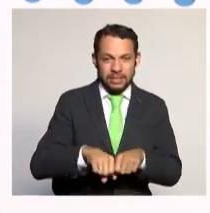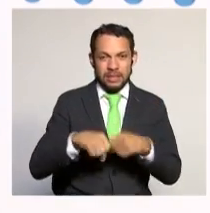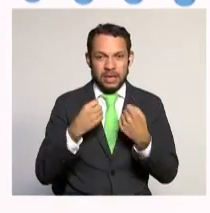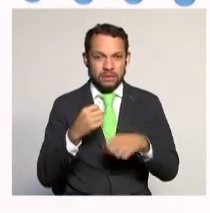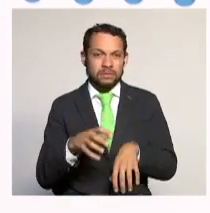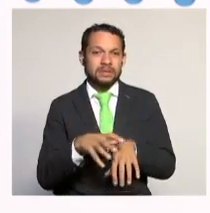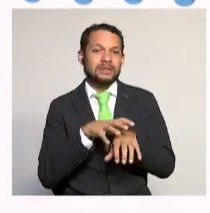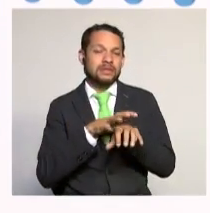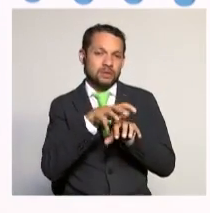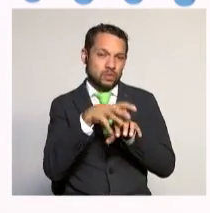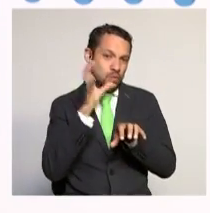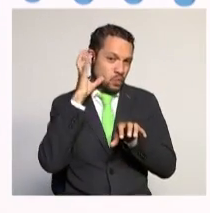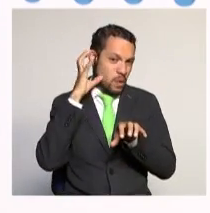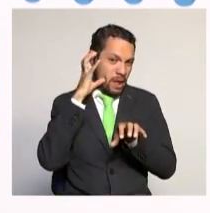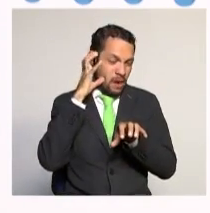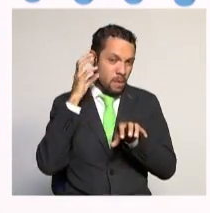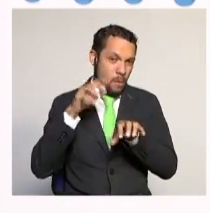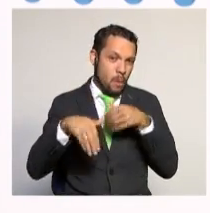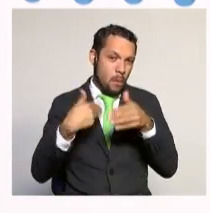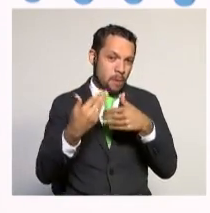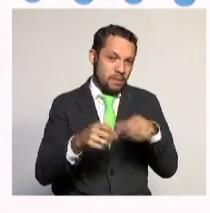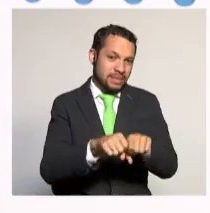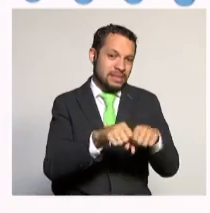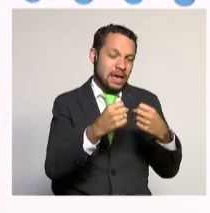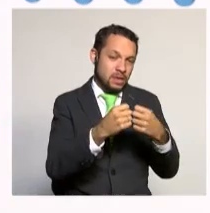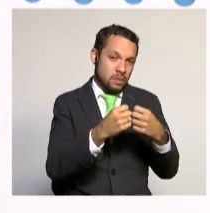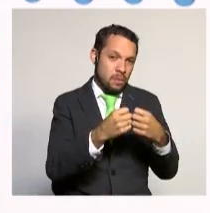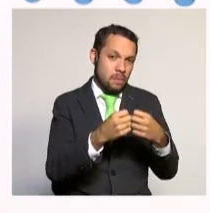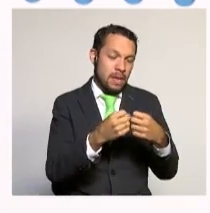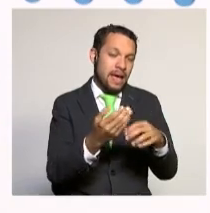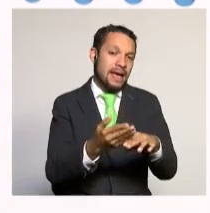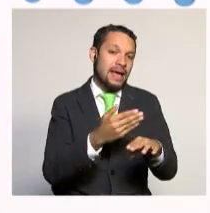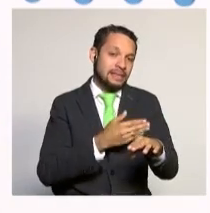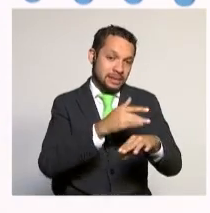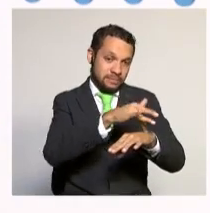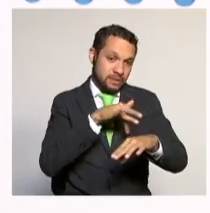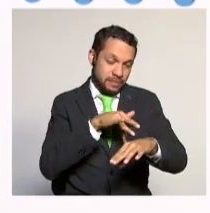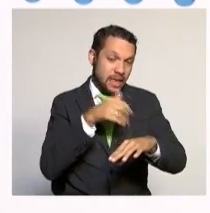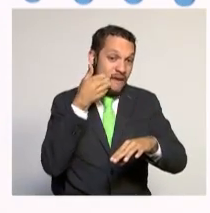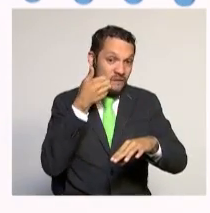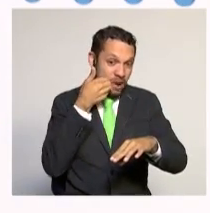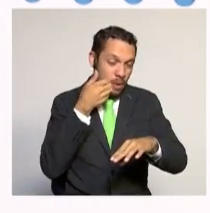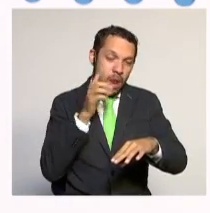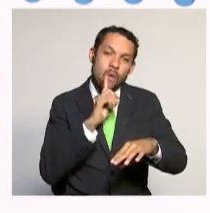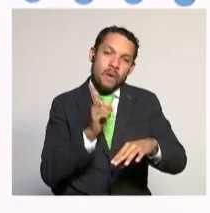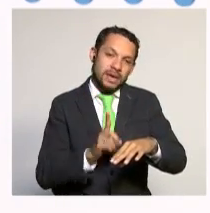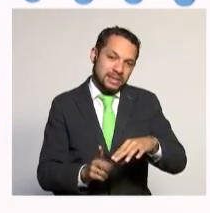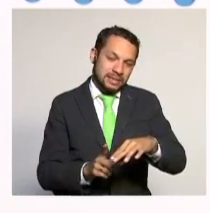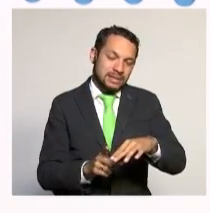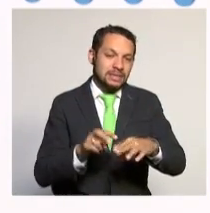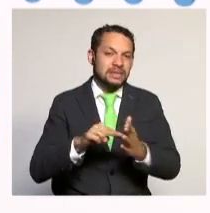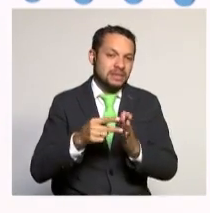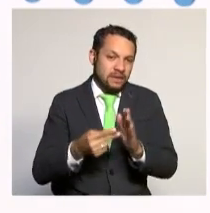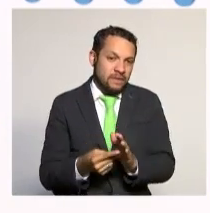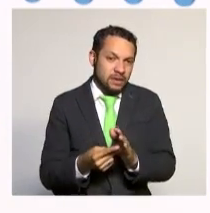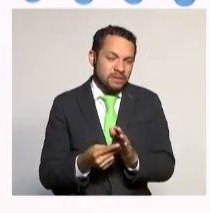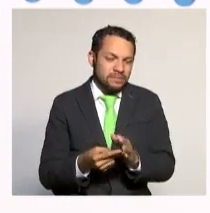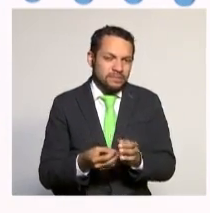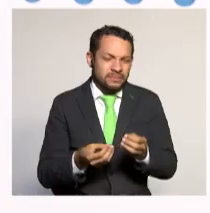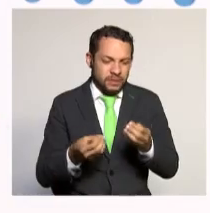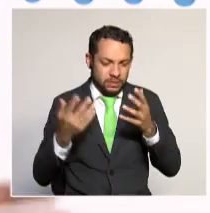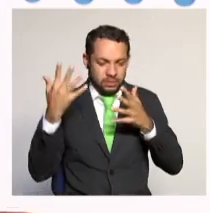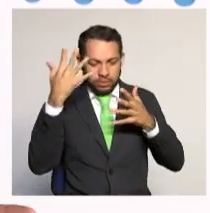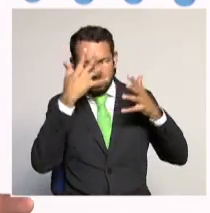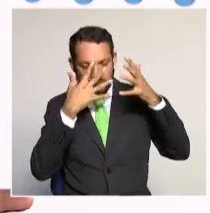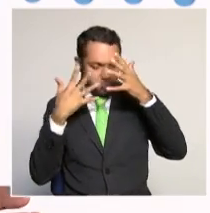de la sinapsis, empezaría a fallar prematuramente, pero no sería enfermedad, ya sería la intoxicación por